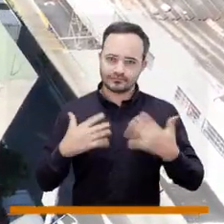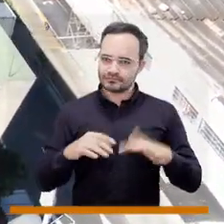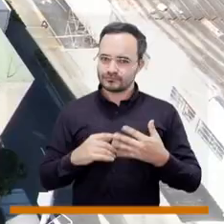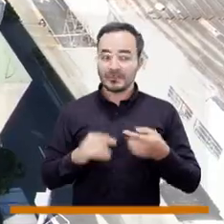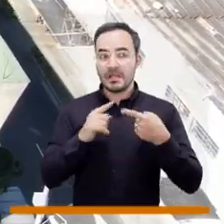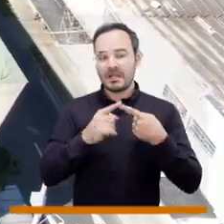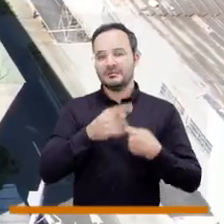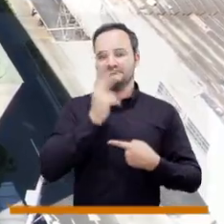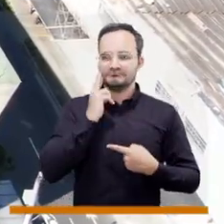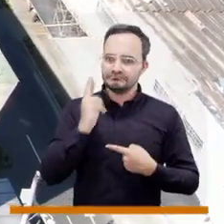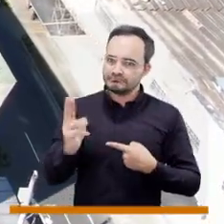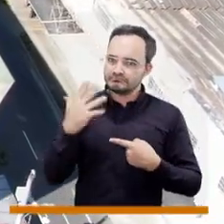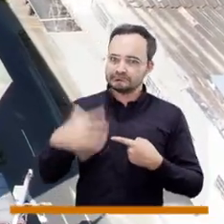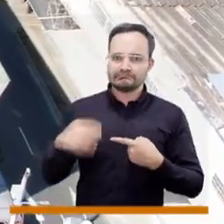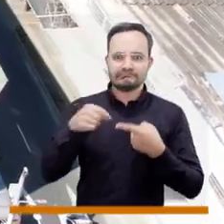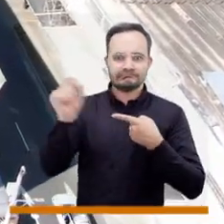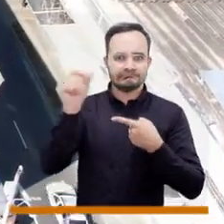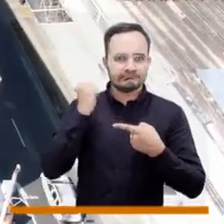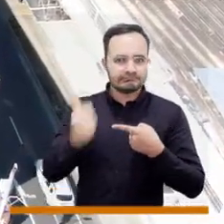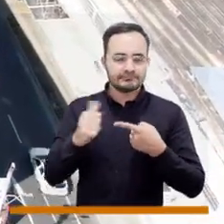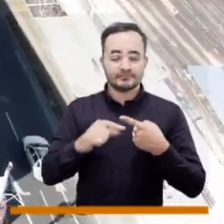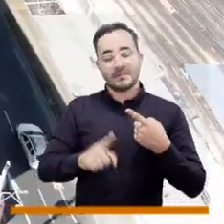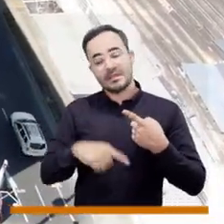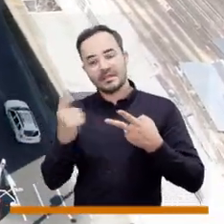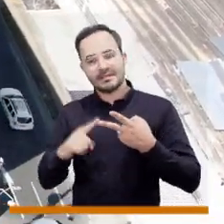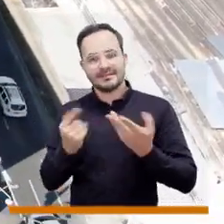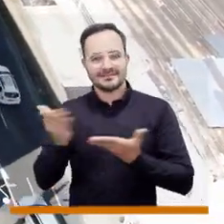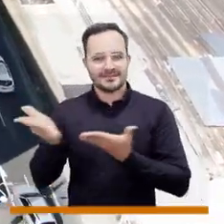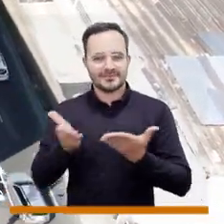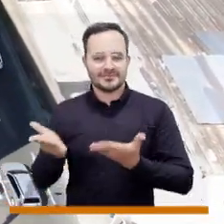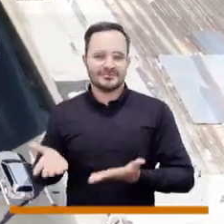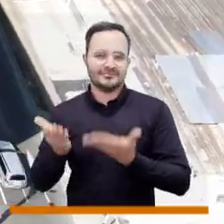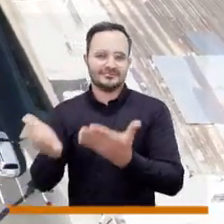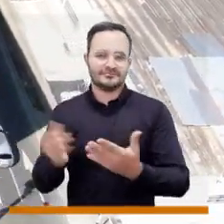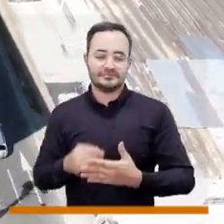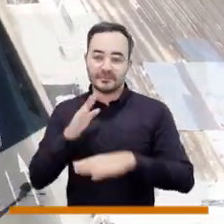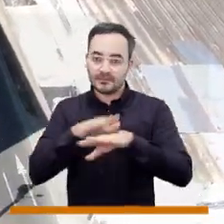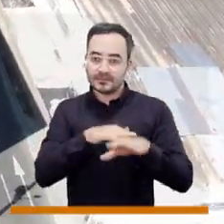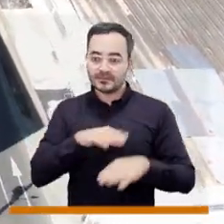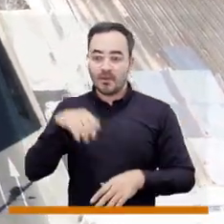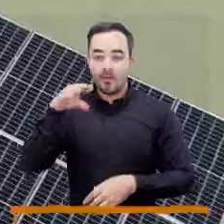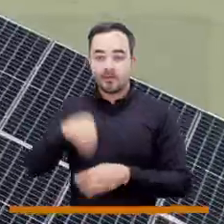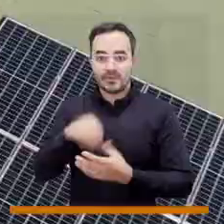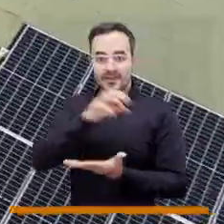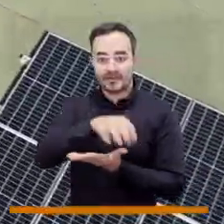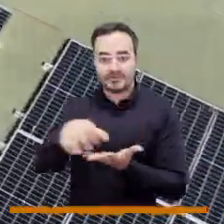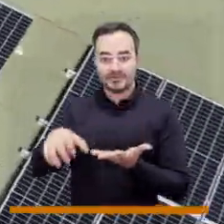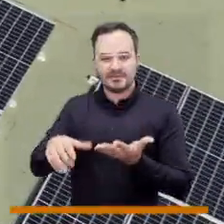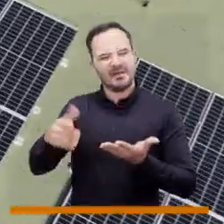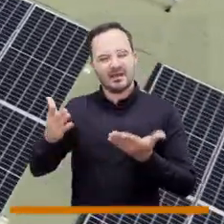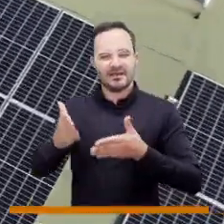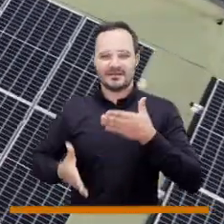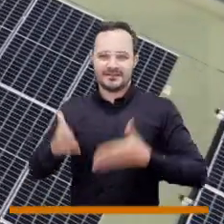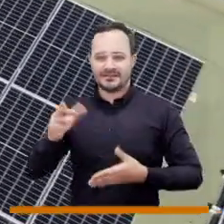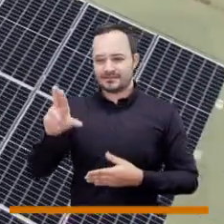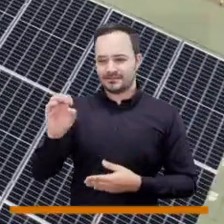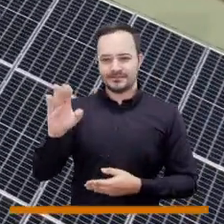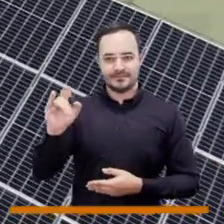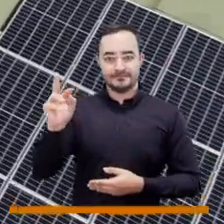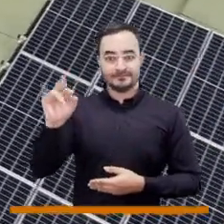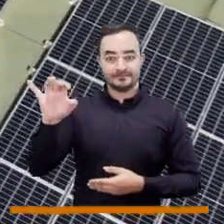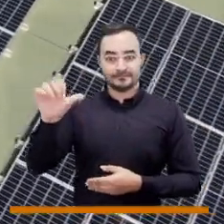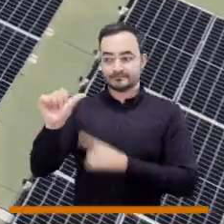pero también tiene que ver mucho la parte de los servicios. Aquí tenemos un tema de ecosistema robótica muy poderoso, porque es